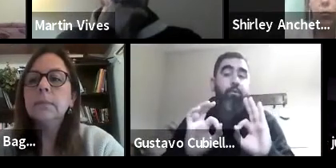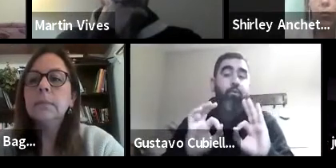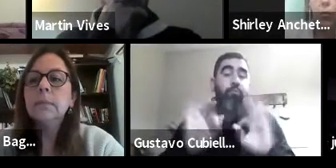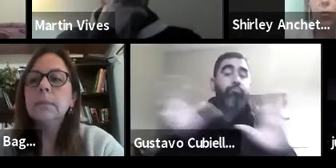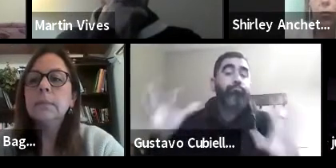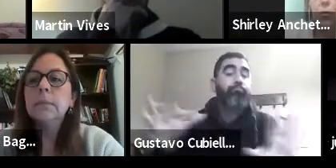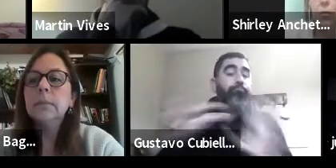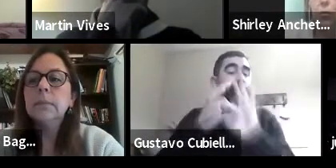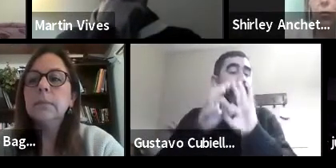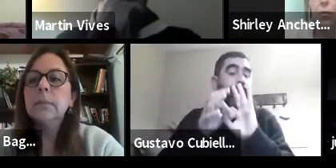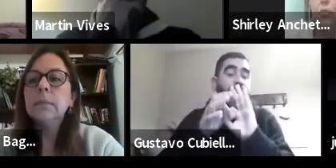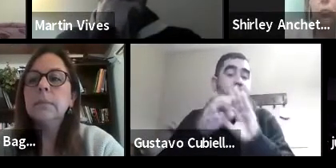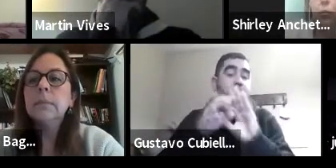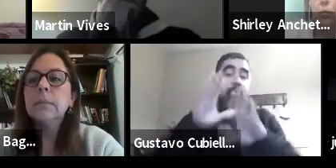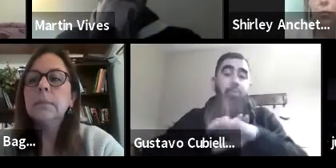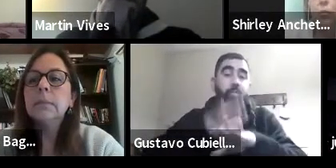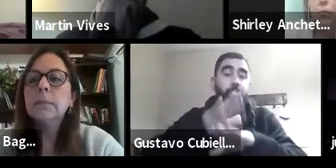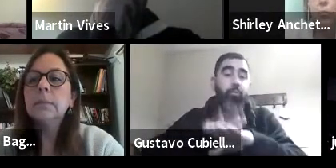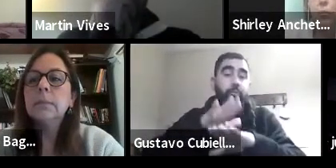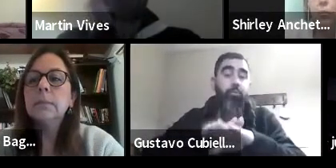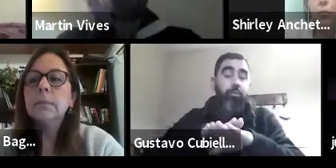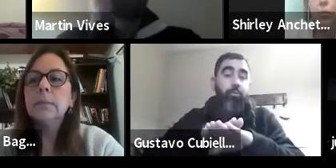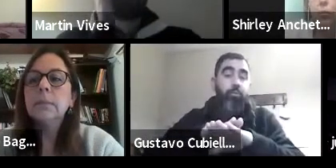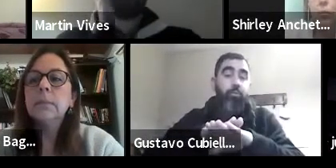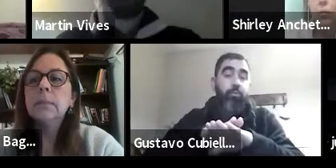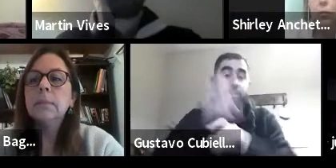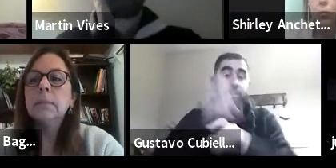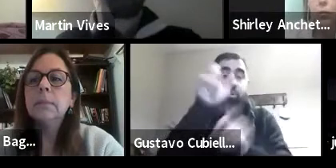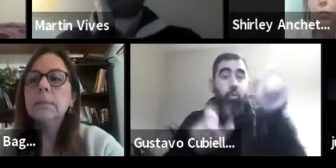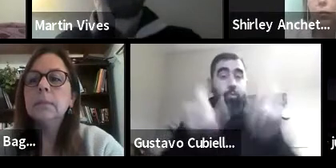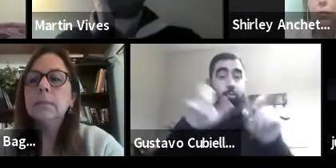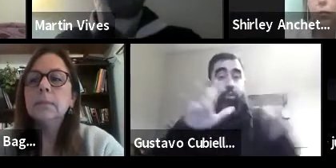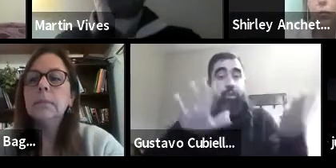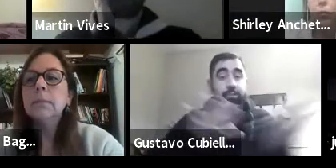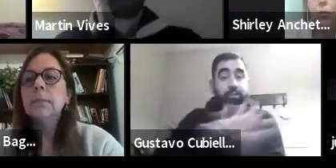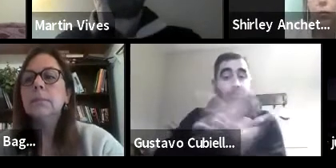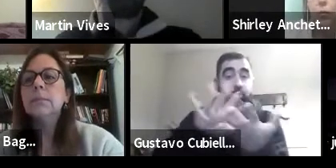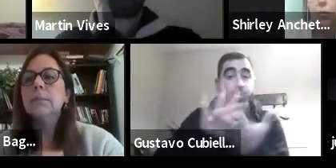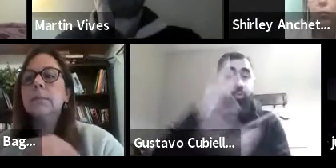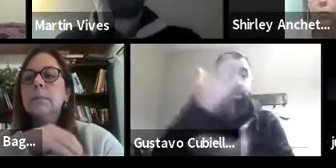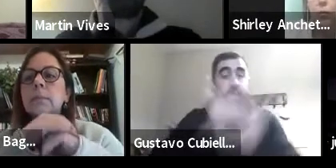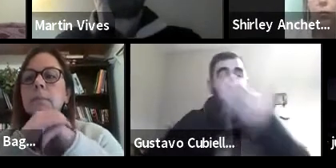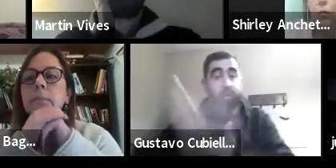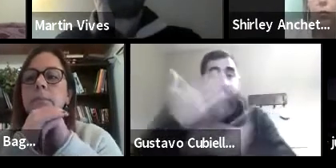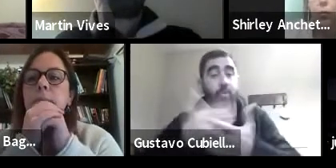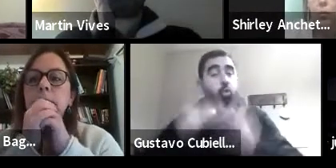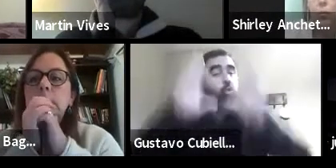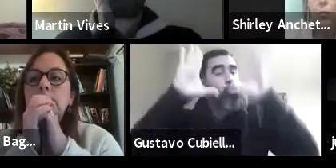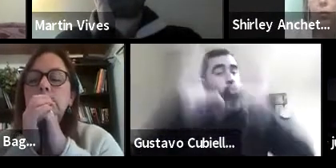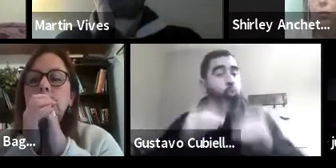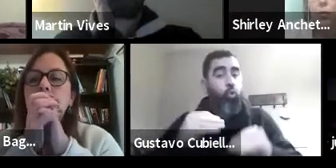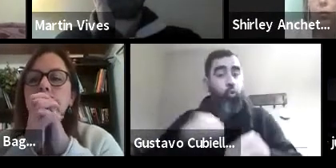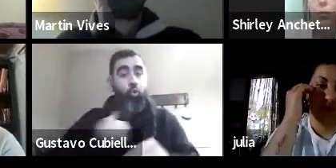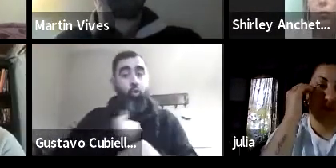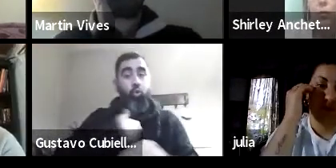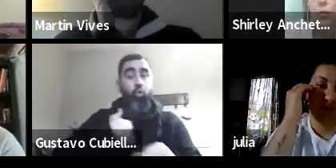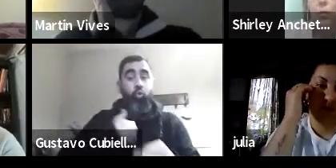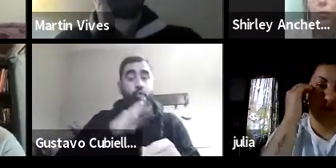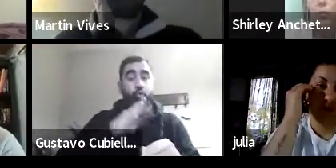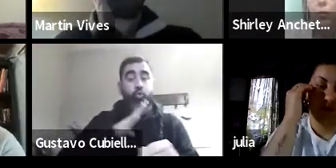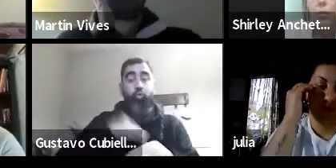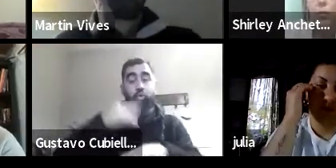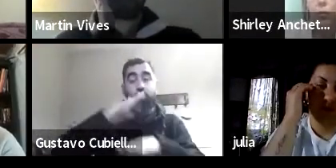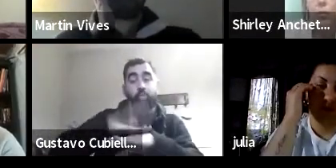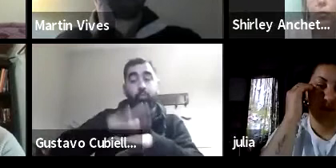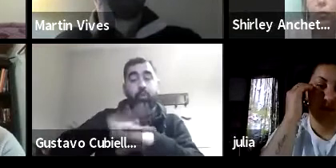que se vuelven totalitarios, con la persona en situación de discapacidad, todos los roles, suplir todos los roles que la